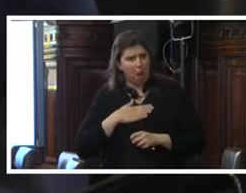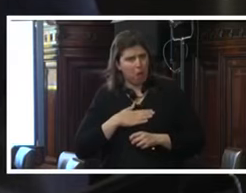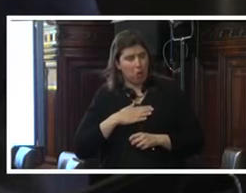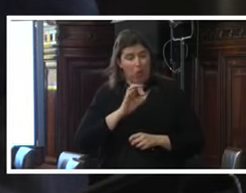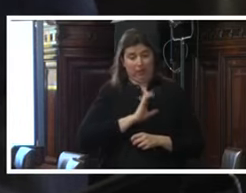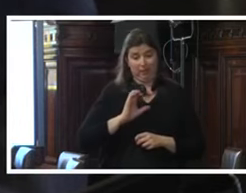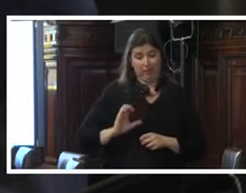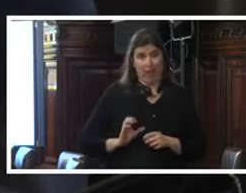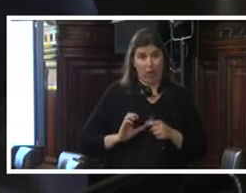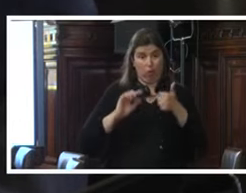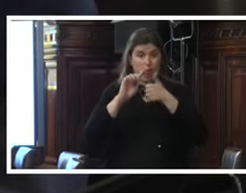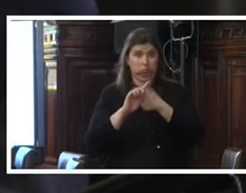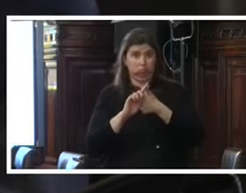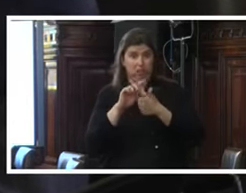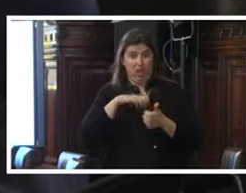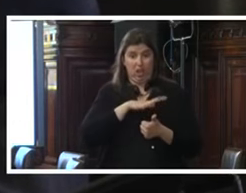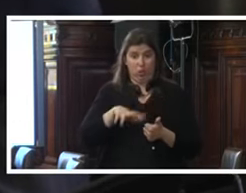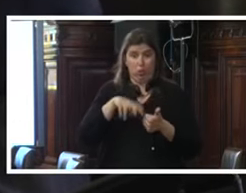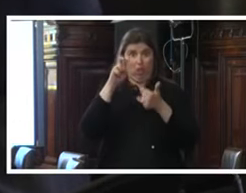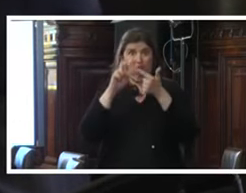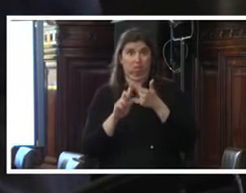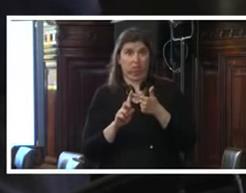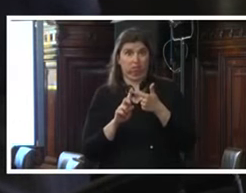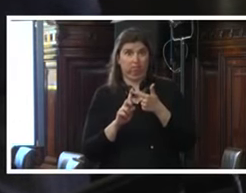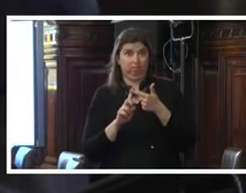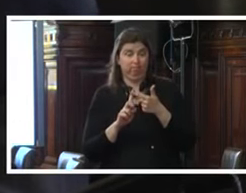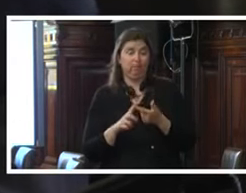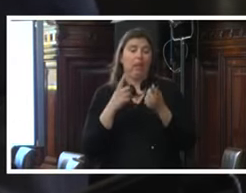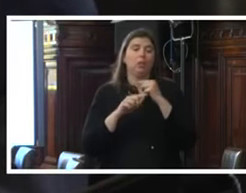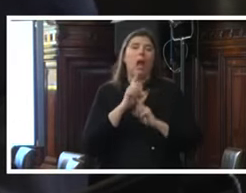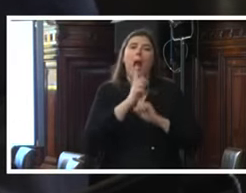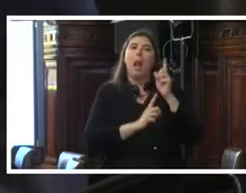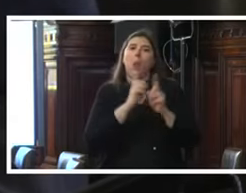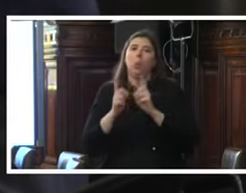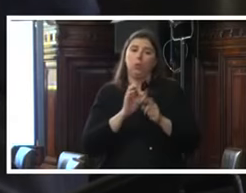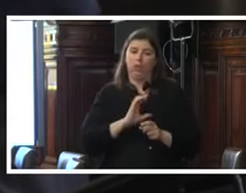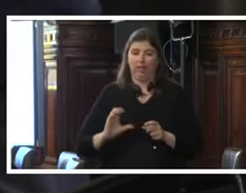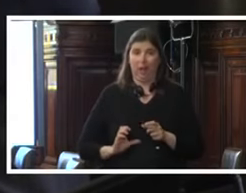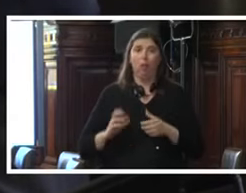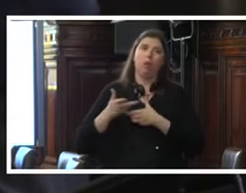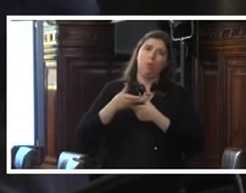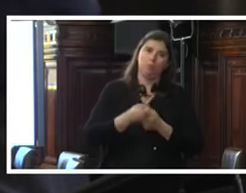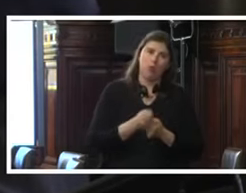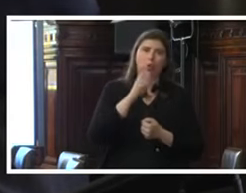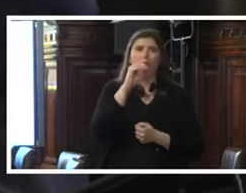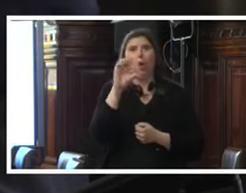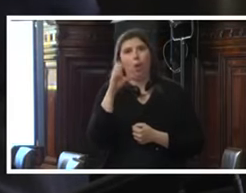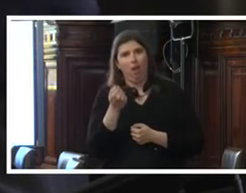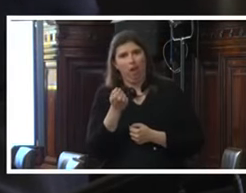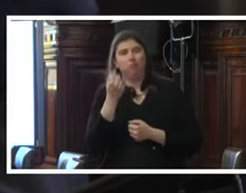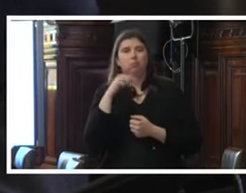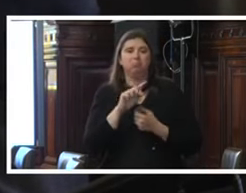civil este ha sido un tema algunos estados de la oea vienen organizando vienen apoyando esto y hemos tenido diversas actividades